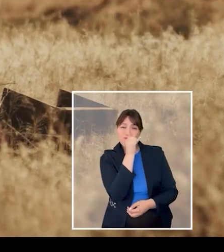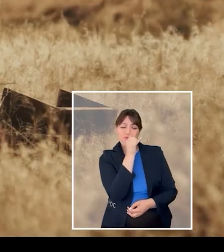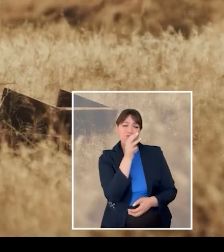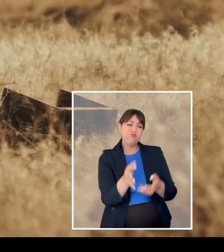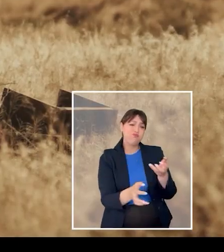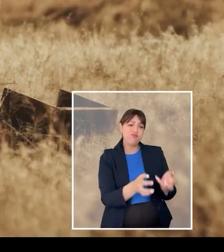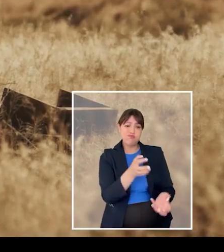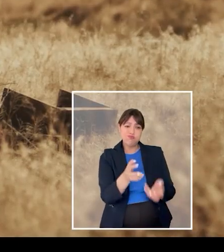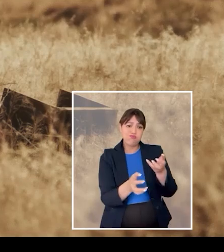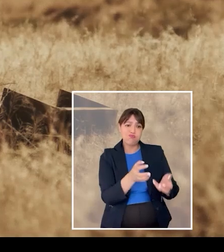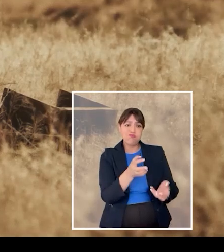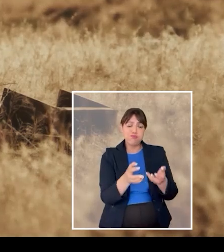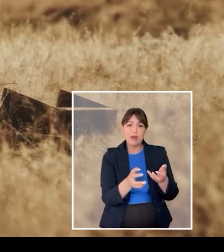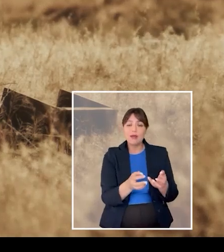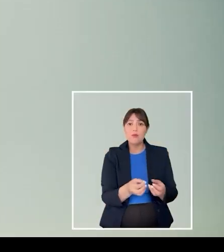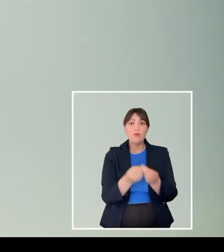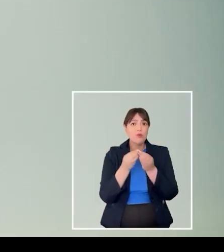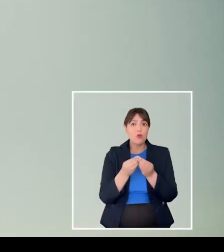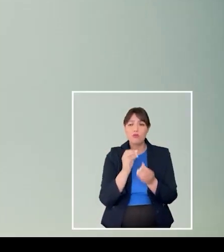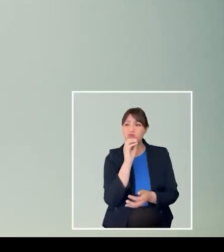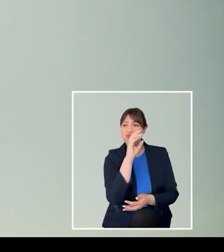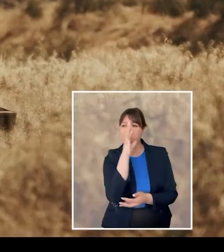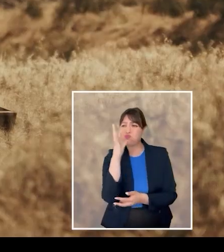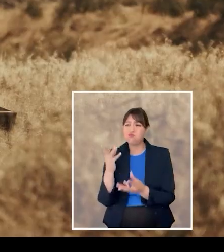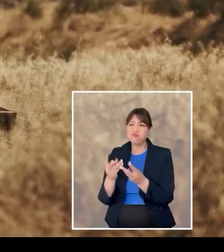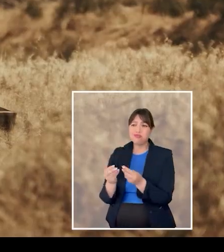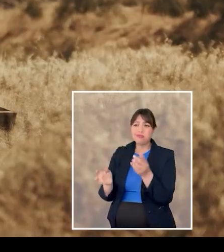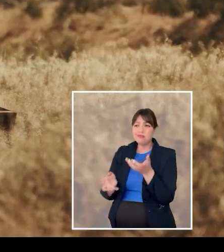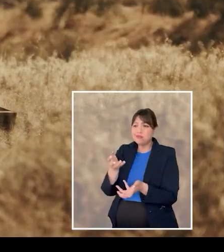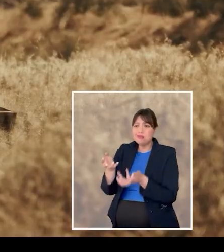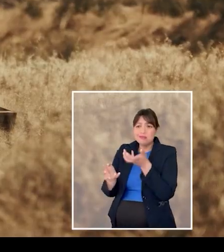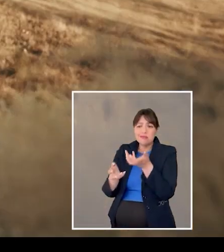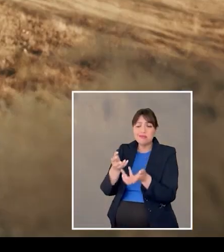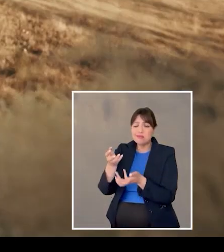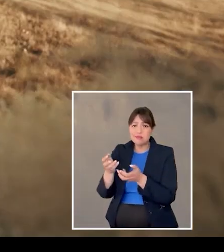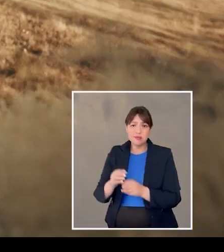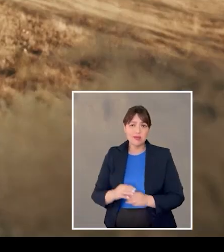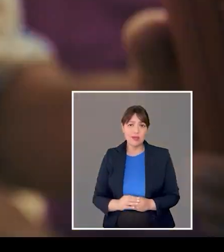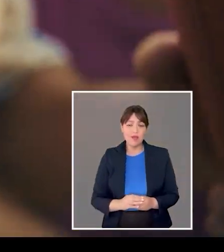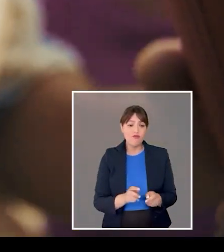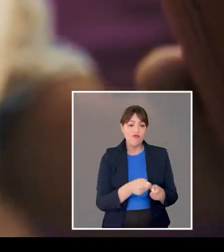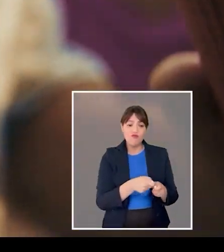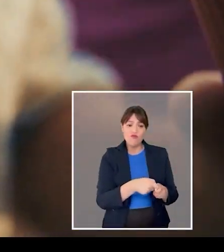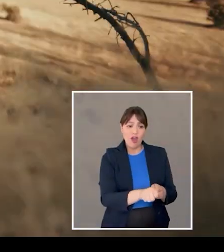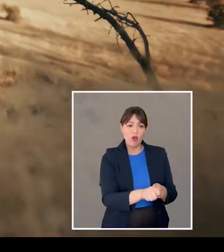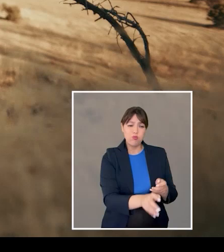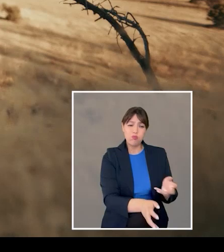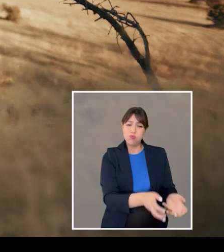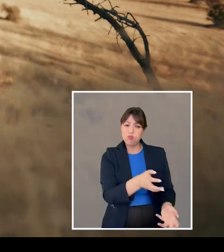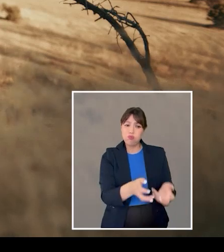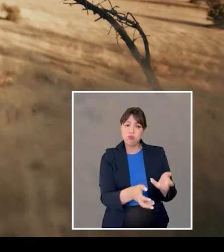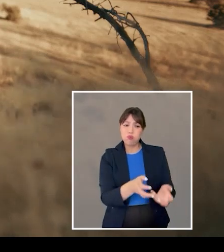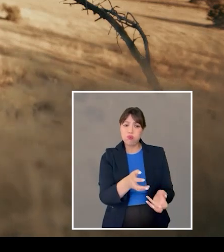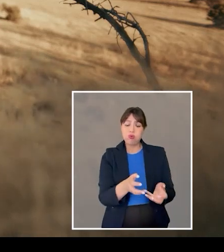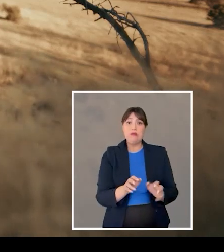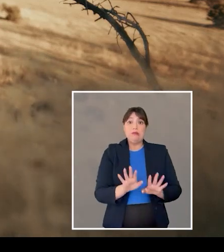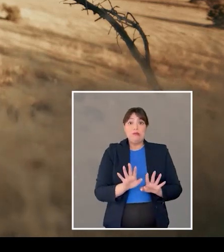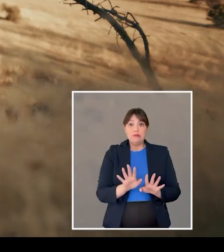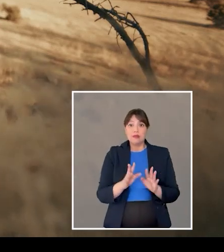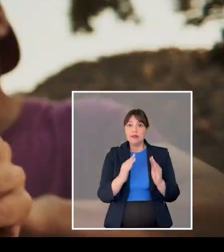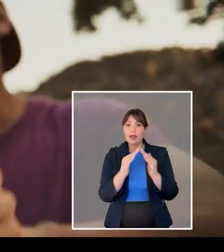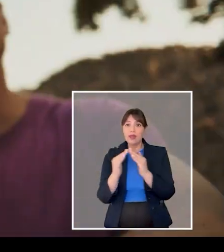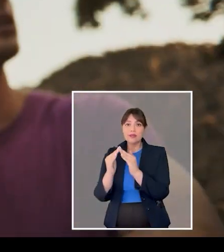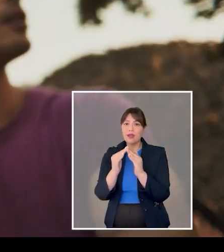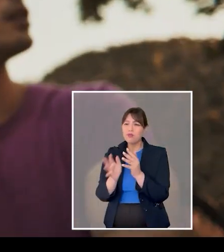basural y prendes miles de hectáreas de bosque. Prendes fuego y en un